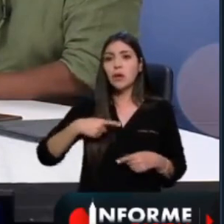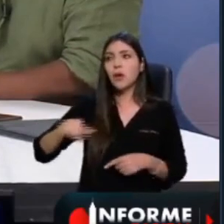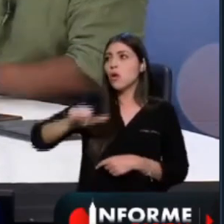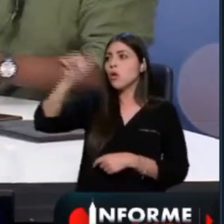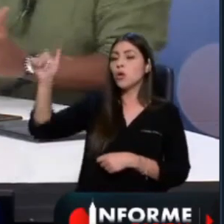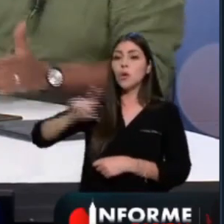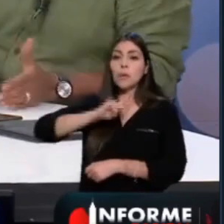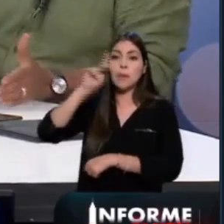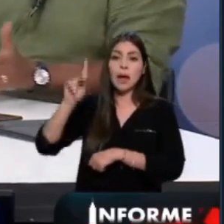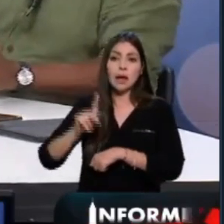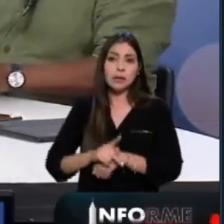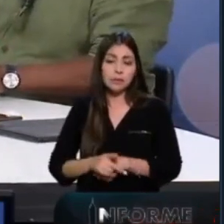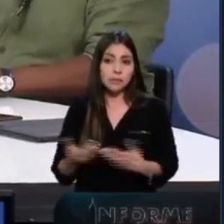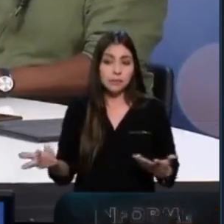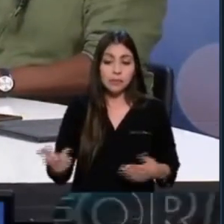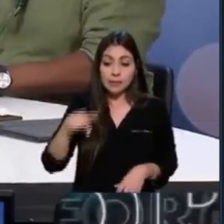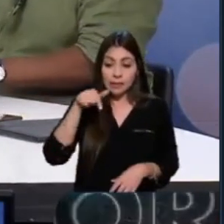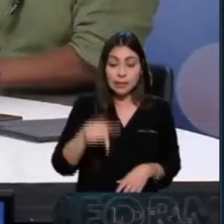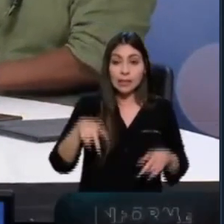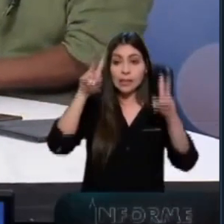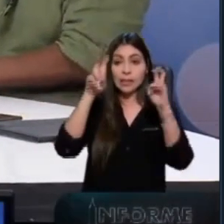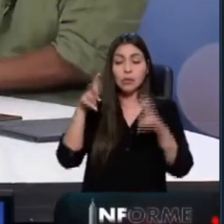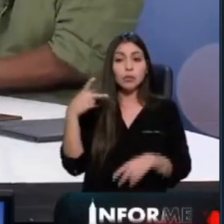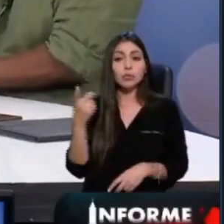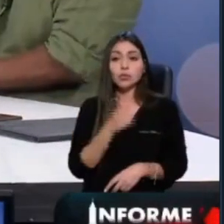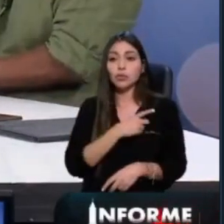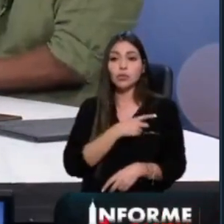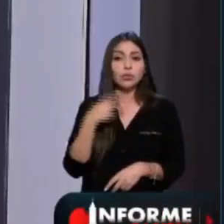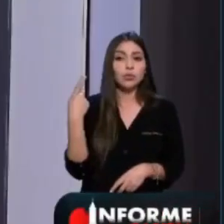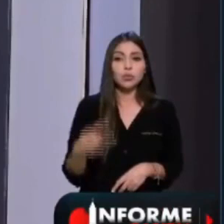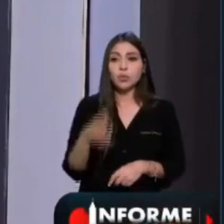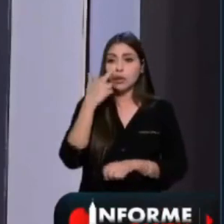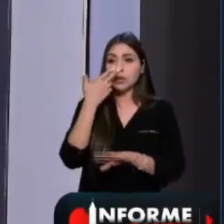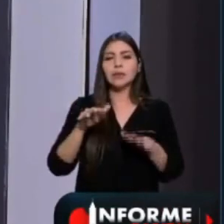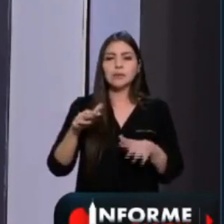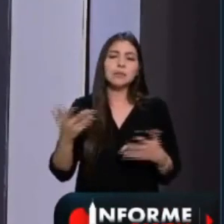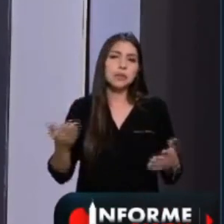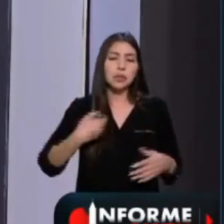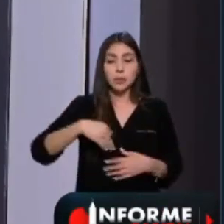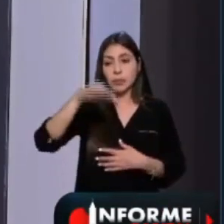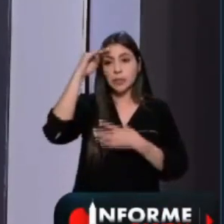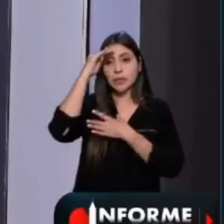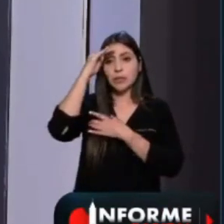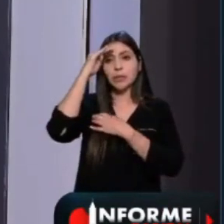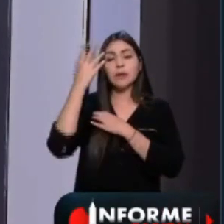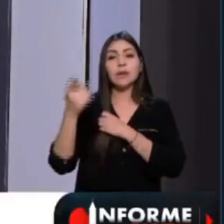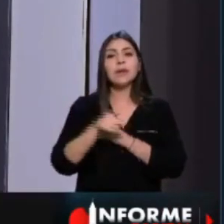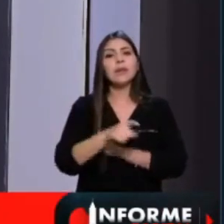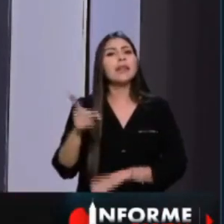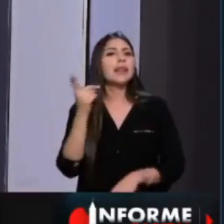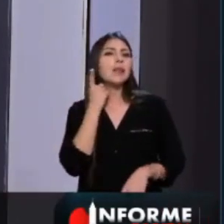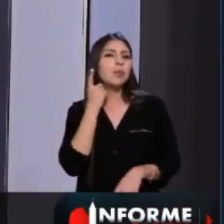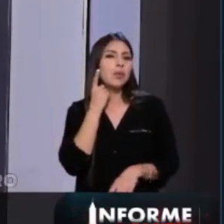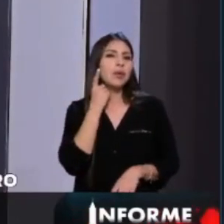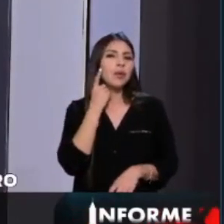extranjeros en algo que debe de competir solamente a los mexicanos. Ya lo dijo el ingeniero Ángel